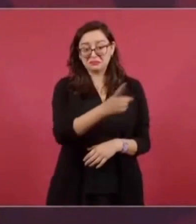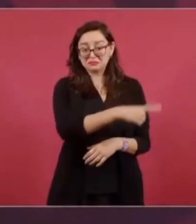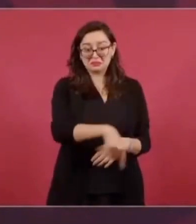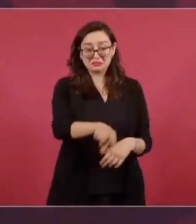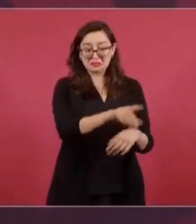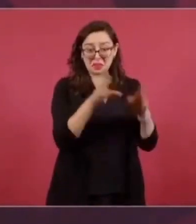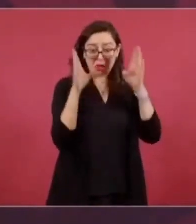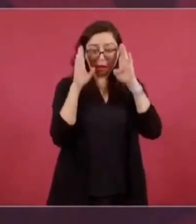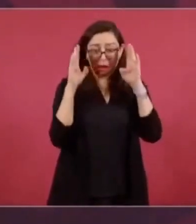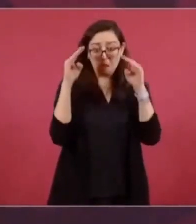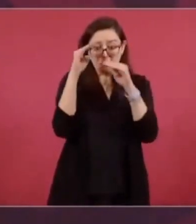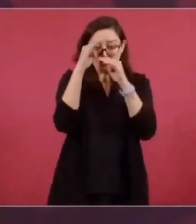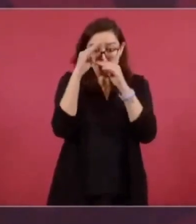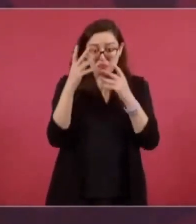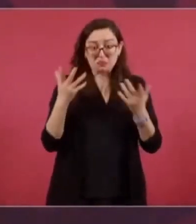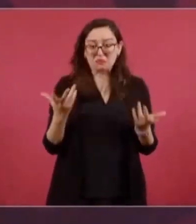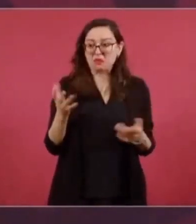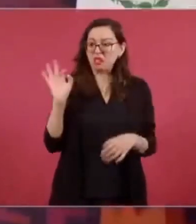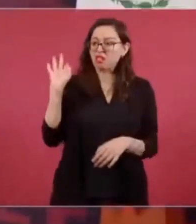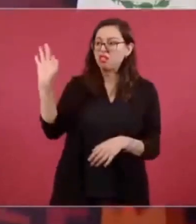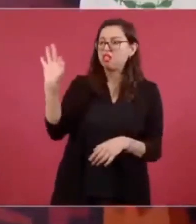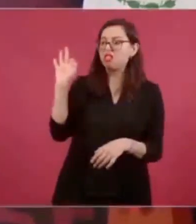sin proponérselo,